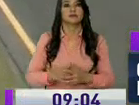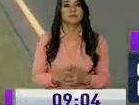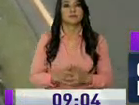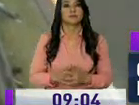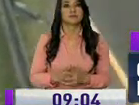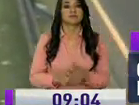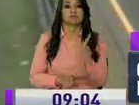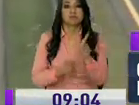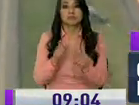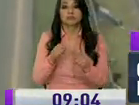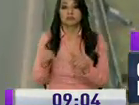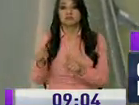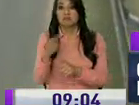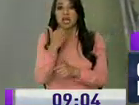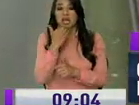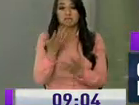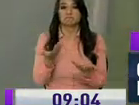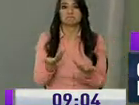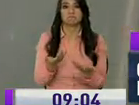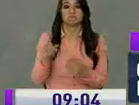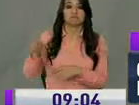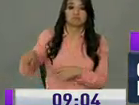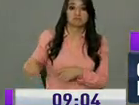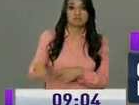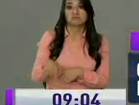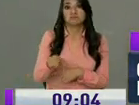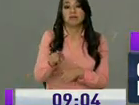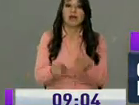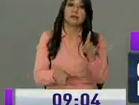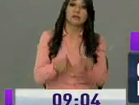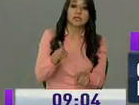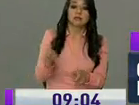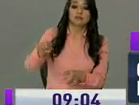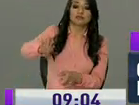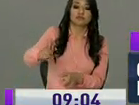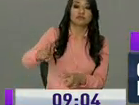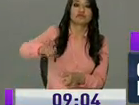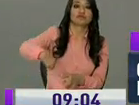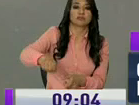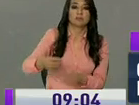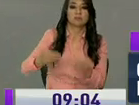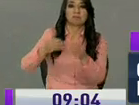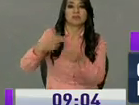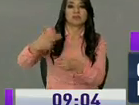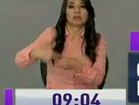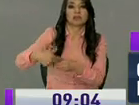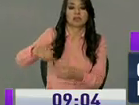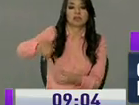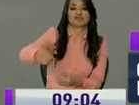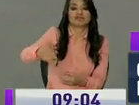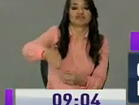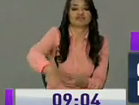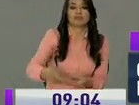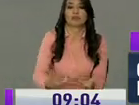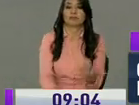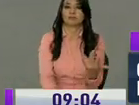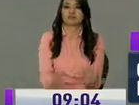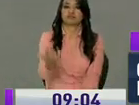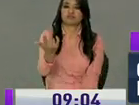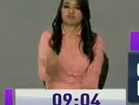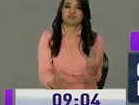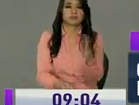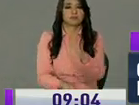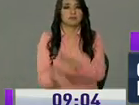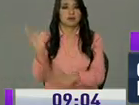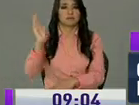hay manifestantes, los que vienen de vez en cuando es solo a poner las llantas, a encender el fuego y se van